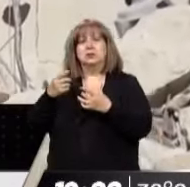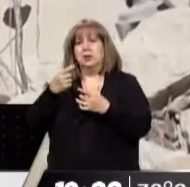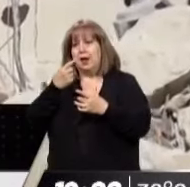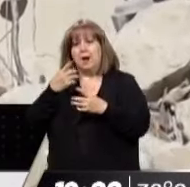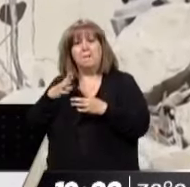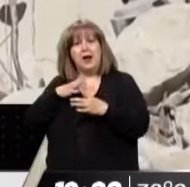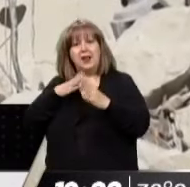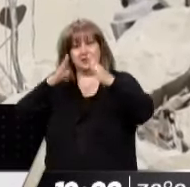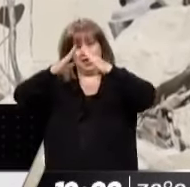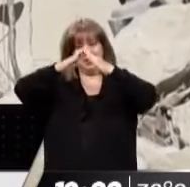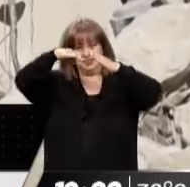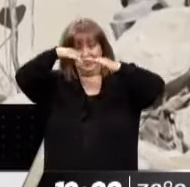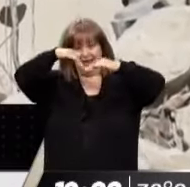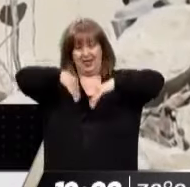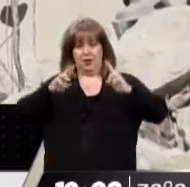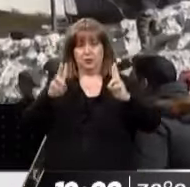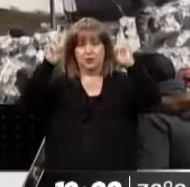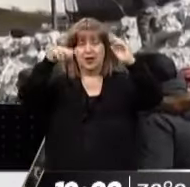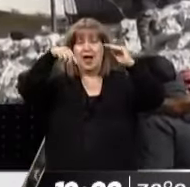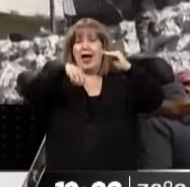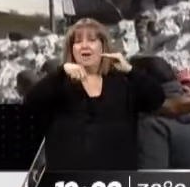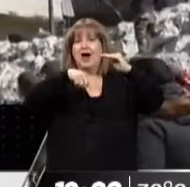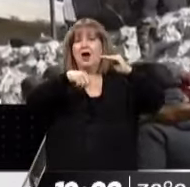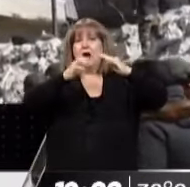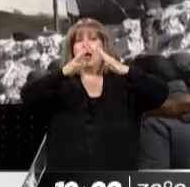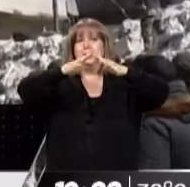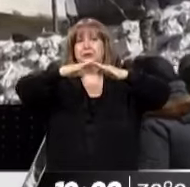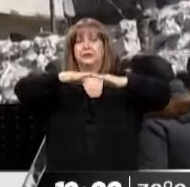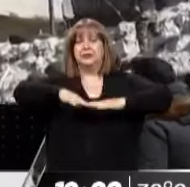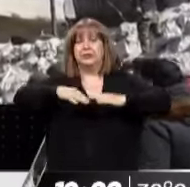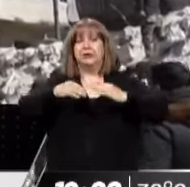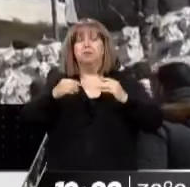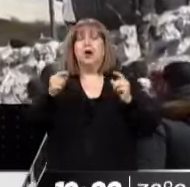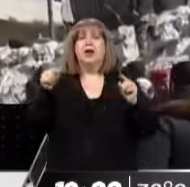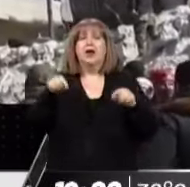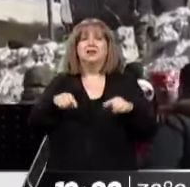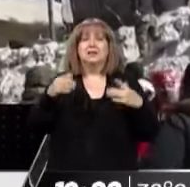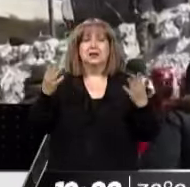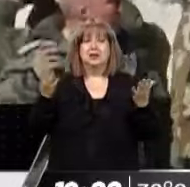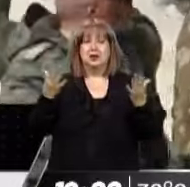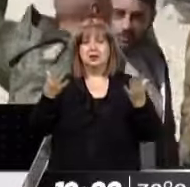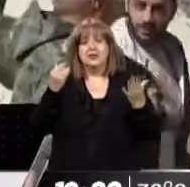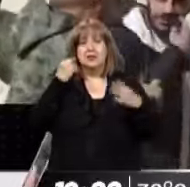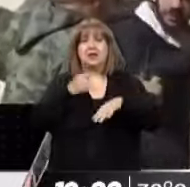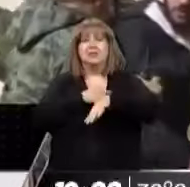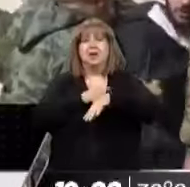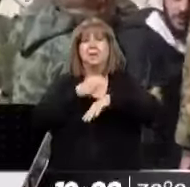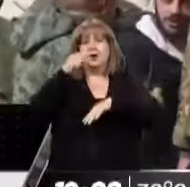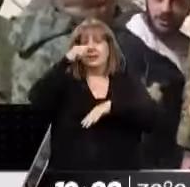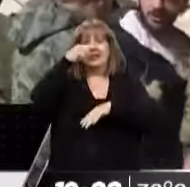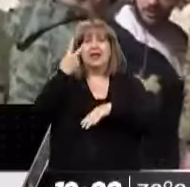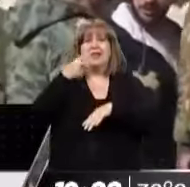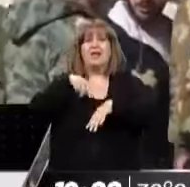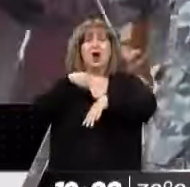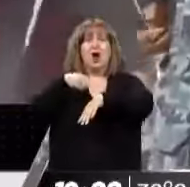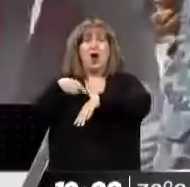sospechan atrapadas entre los escombros, pero el optimismo disminuye ante las gélidas temperaturas y la superación del plazo de 72 horas